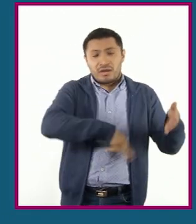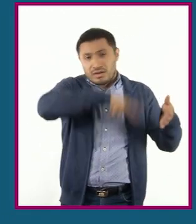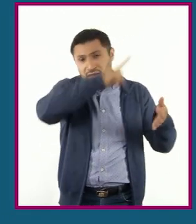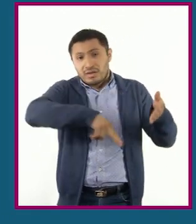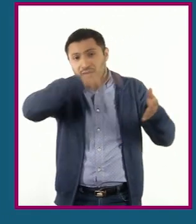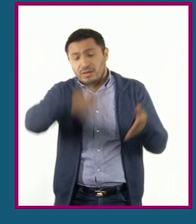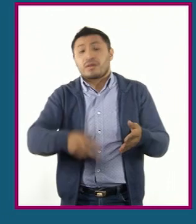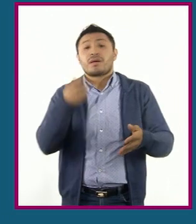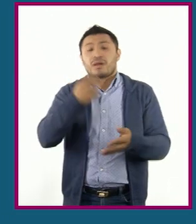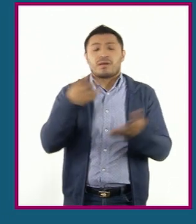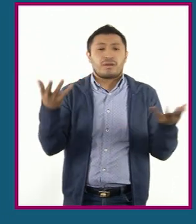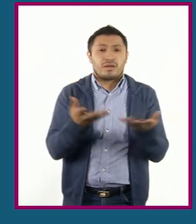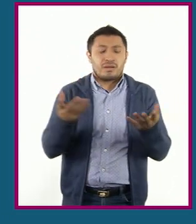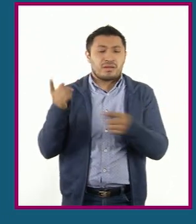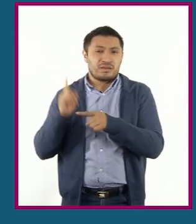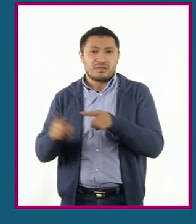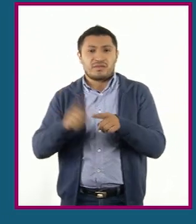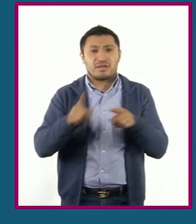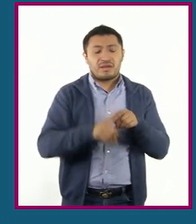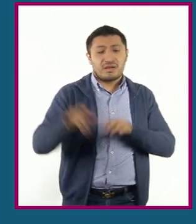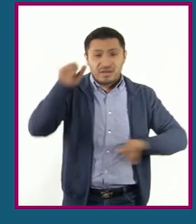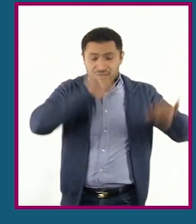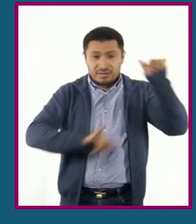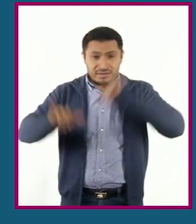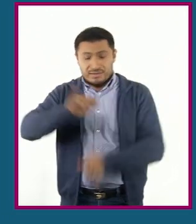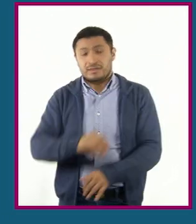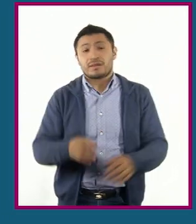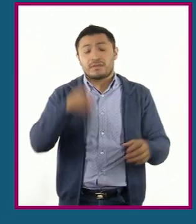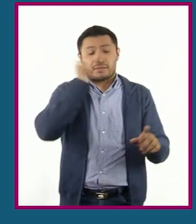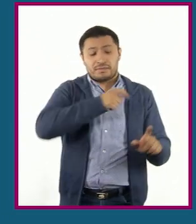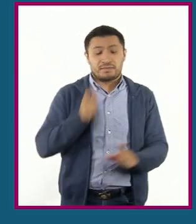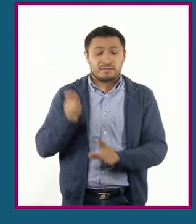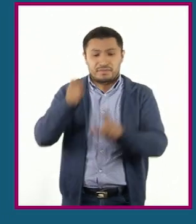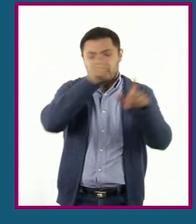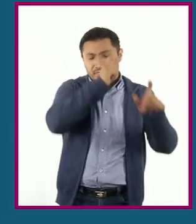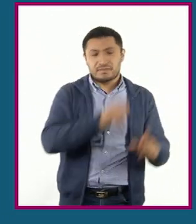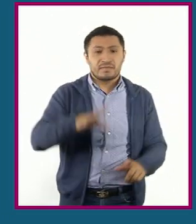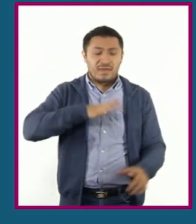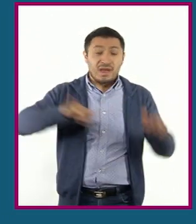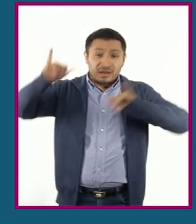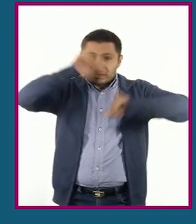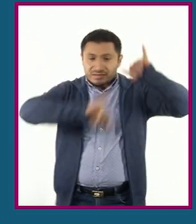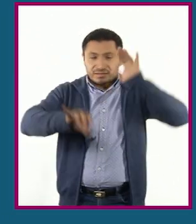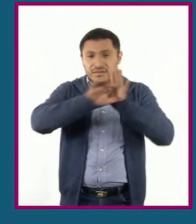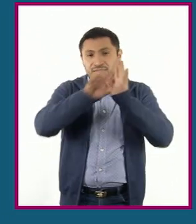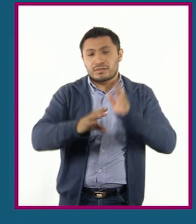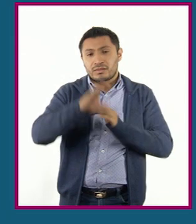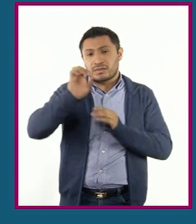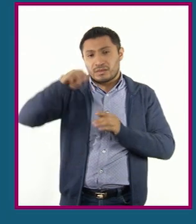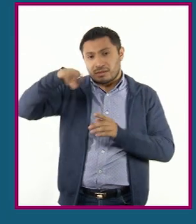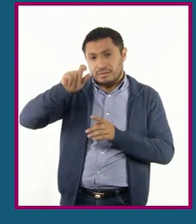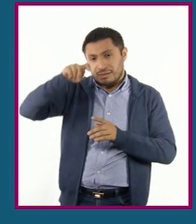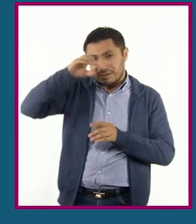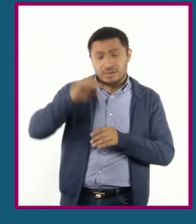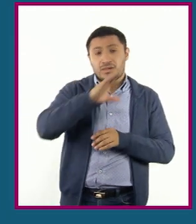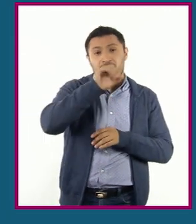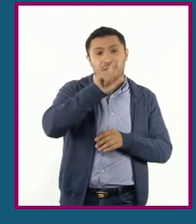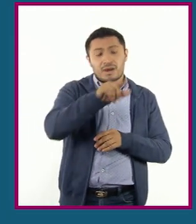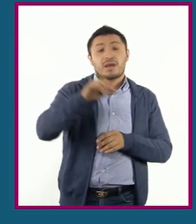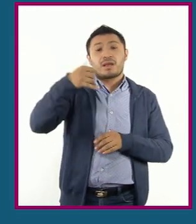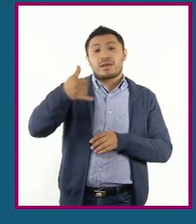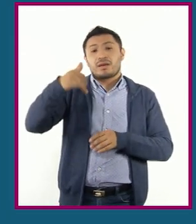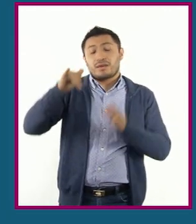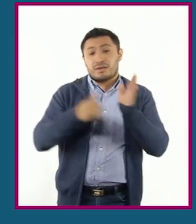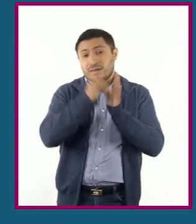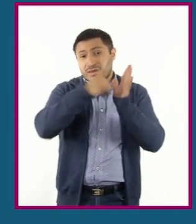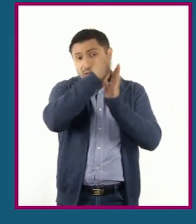una formulación de diversos compuestos químicos. La escultura contiene químicos como el cemento, cal o yeso,